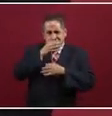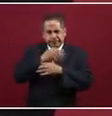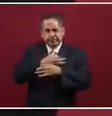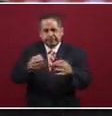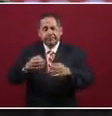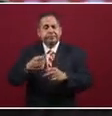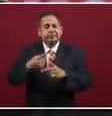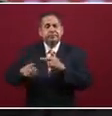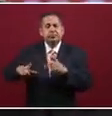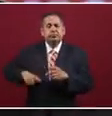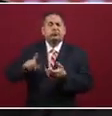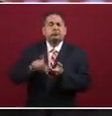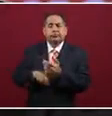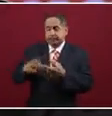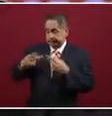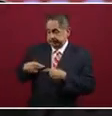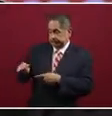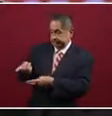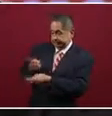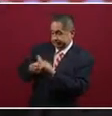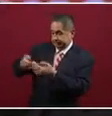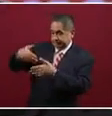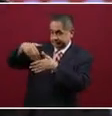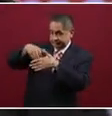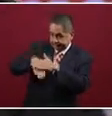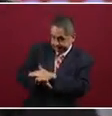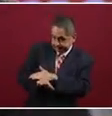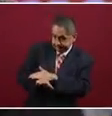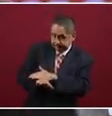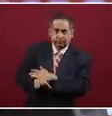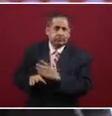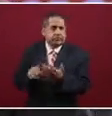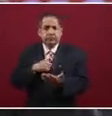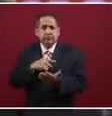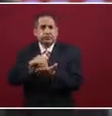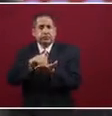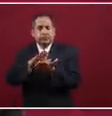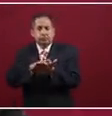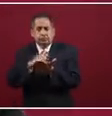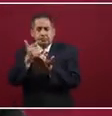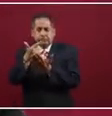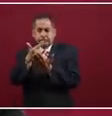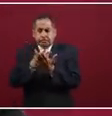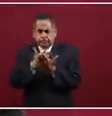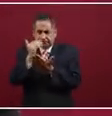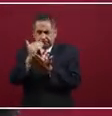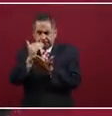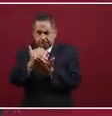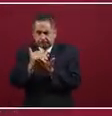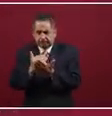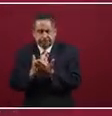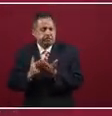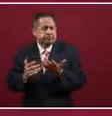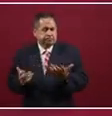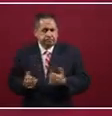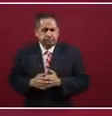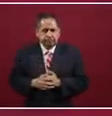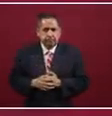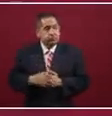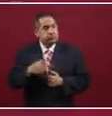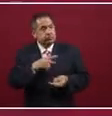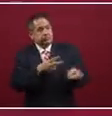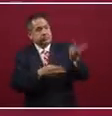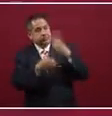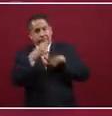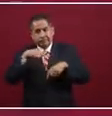este gobierno, que es que las personas que cruzan nuestro país en primer lugar tienen que registrarse. A ver, yo regresé de Washington,